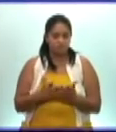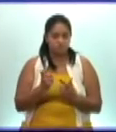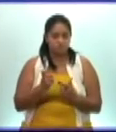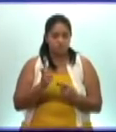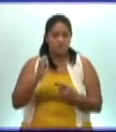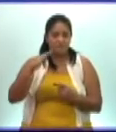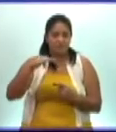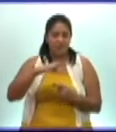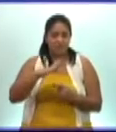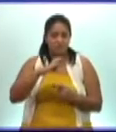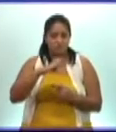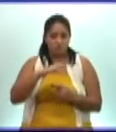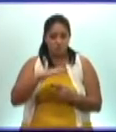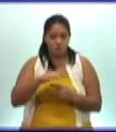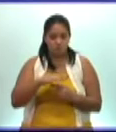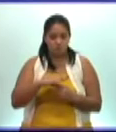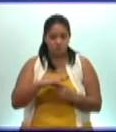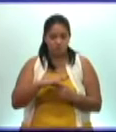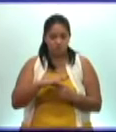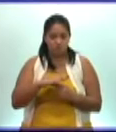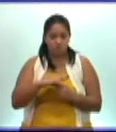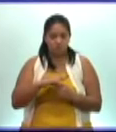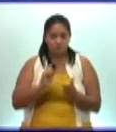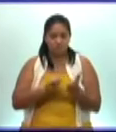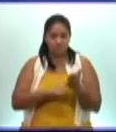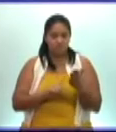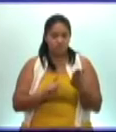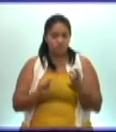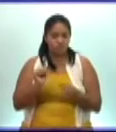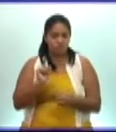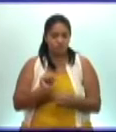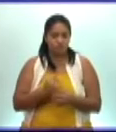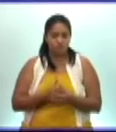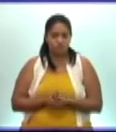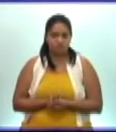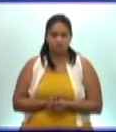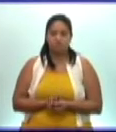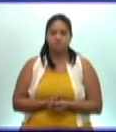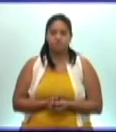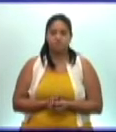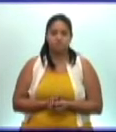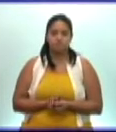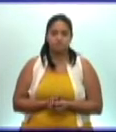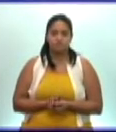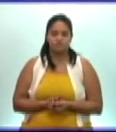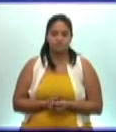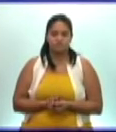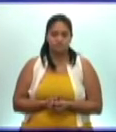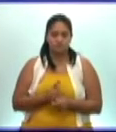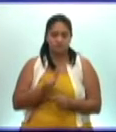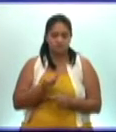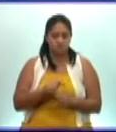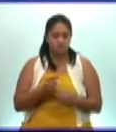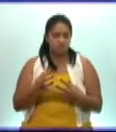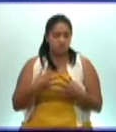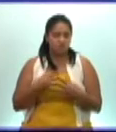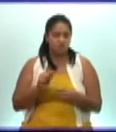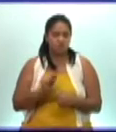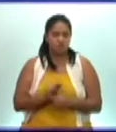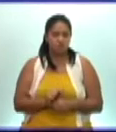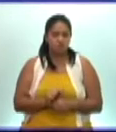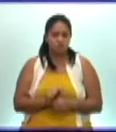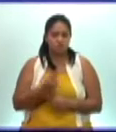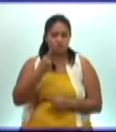ondas, este criterio de naturaleza ondulatoria ha sido establecido, además, al